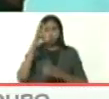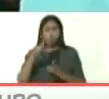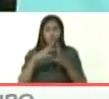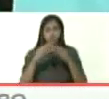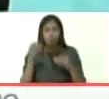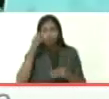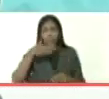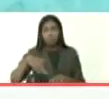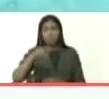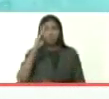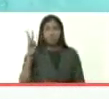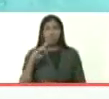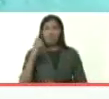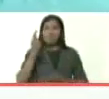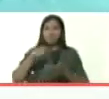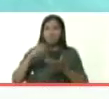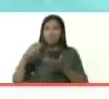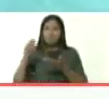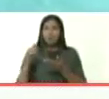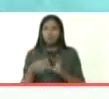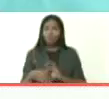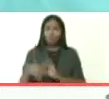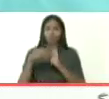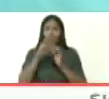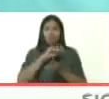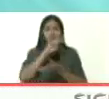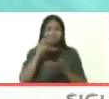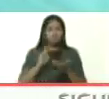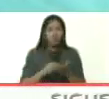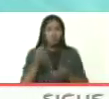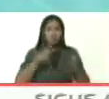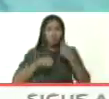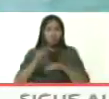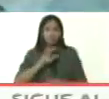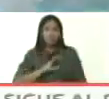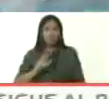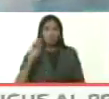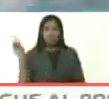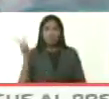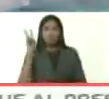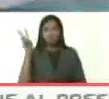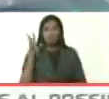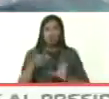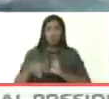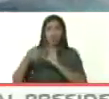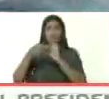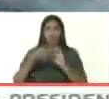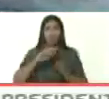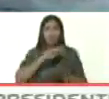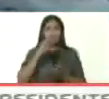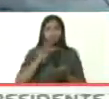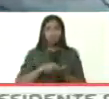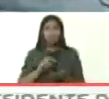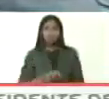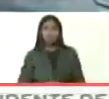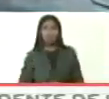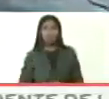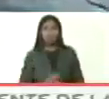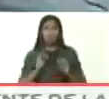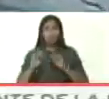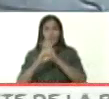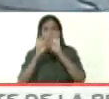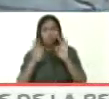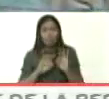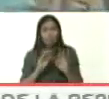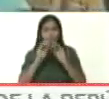pueblo de Venezuela está firmando Unión Nacional en defensa de Venezuela, Unión Nacional. Así llamo